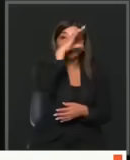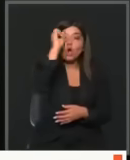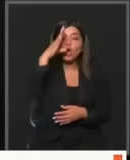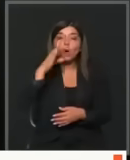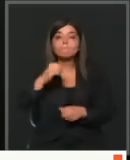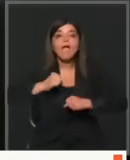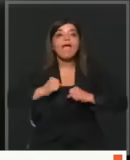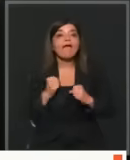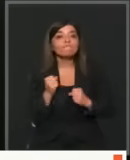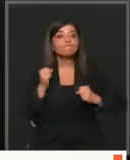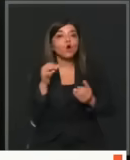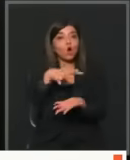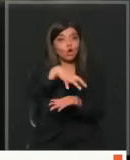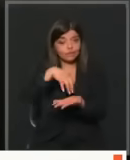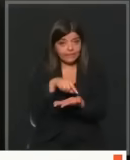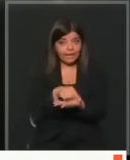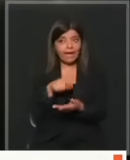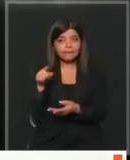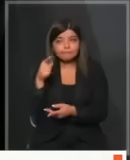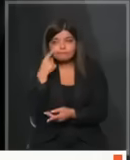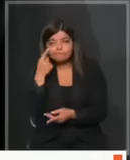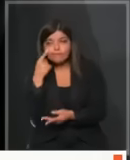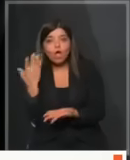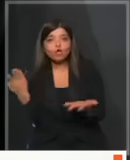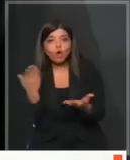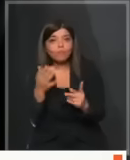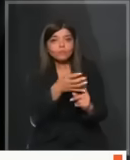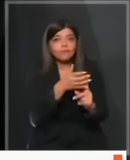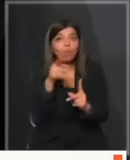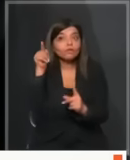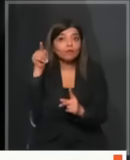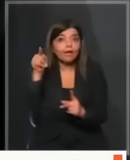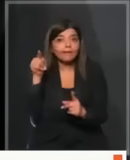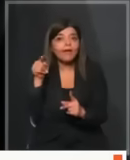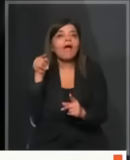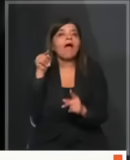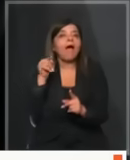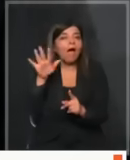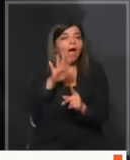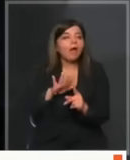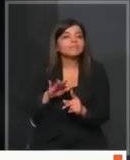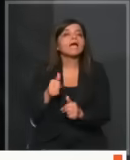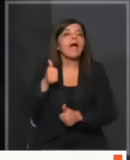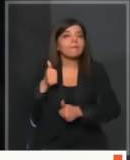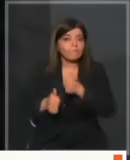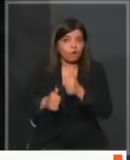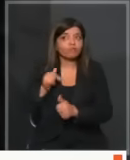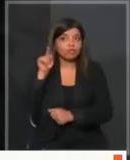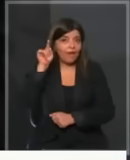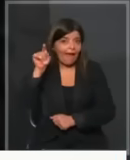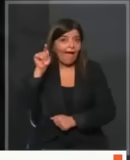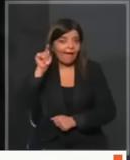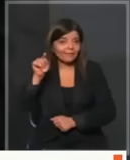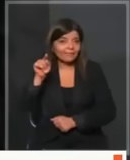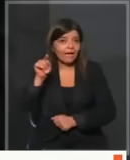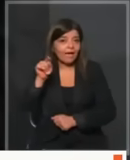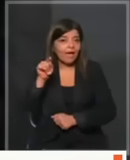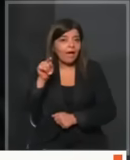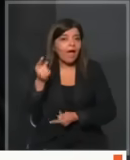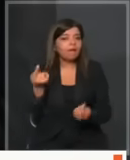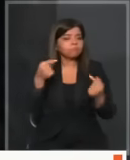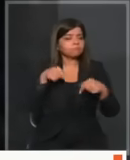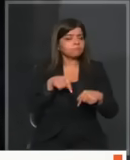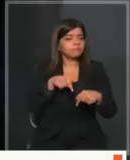tipo de secuestro es uno que es bastante particular, característico y altamente profesional, digamos. Y se da precisamente esa